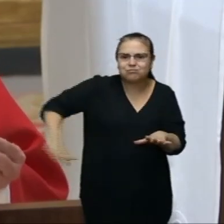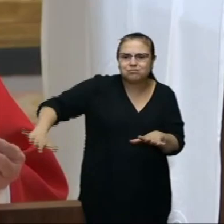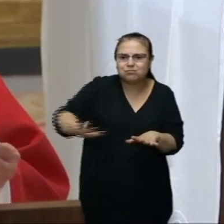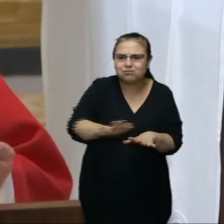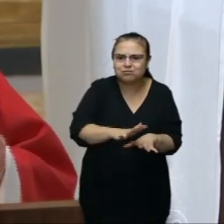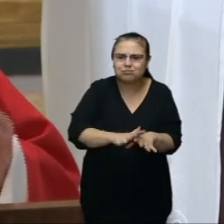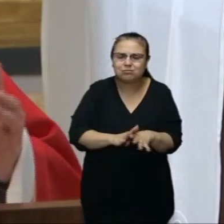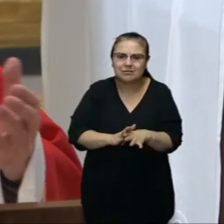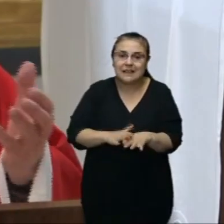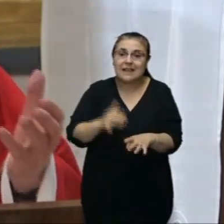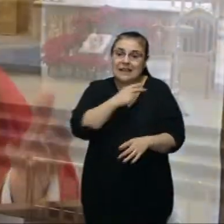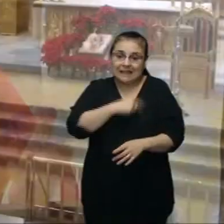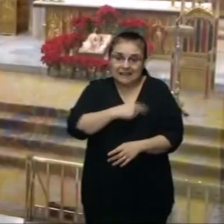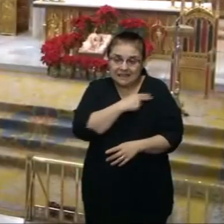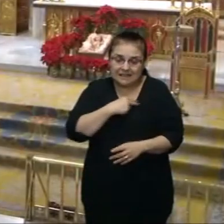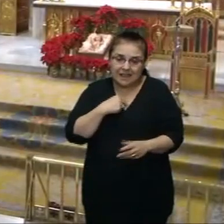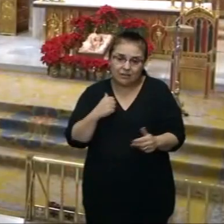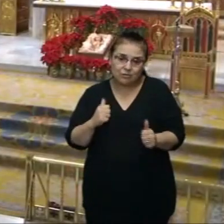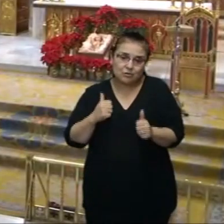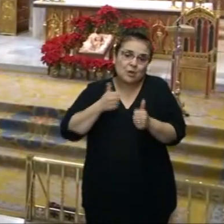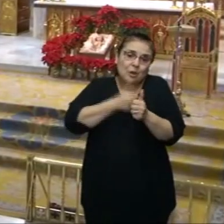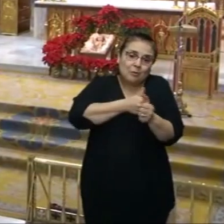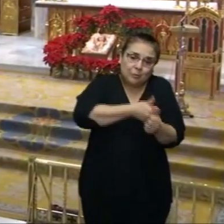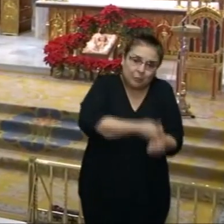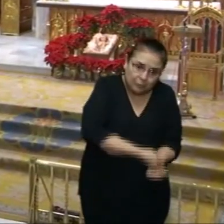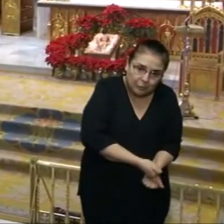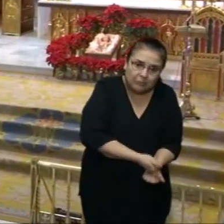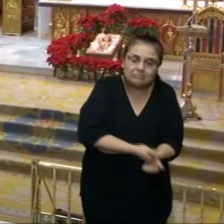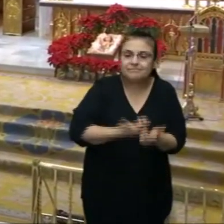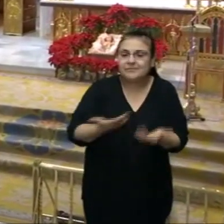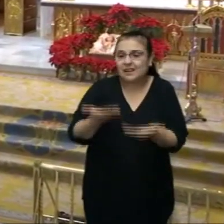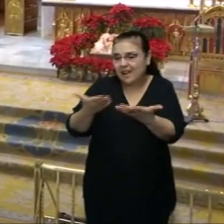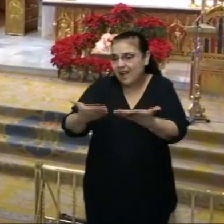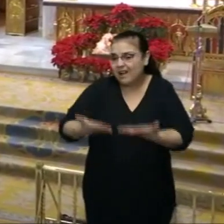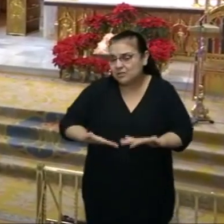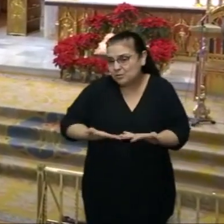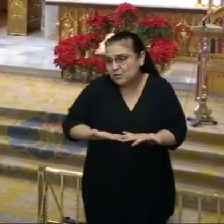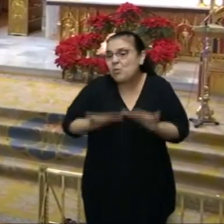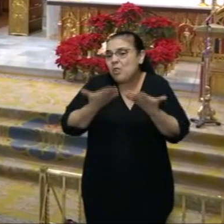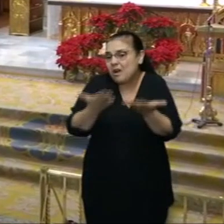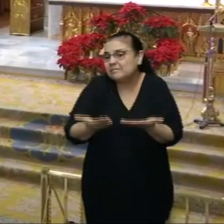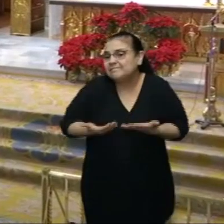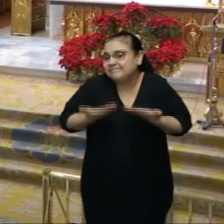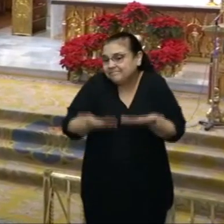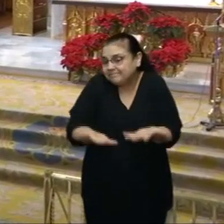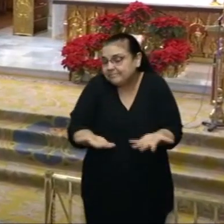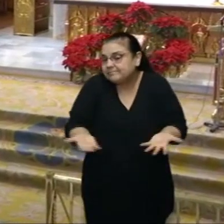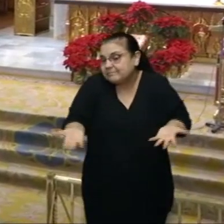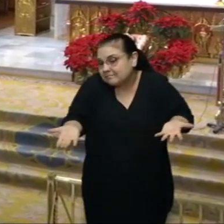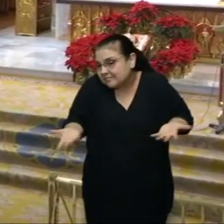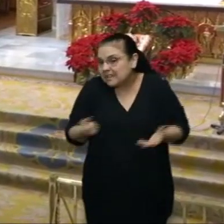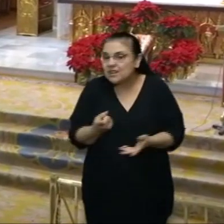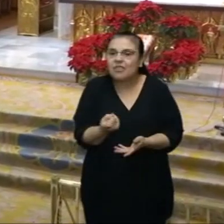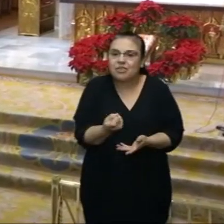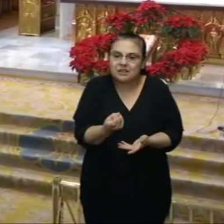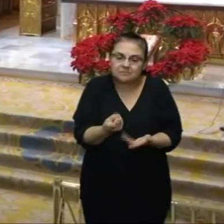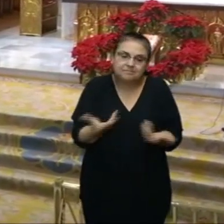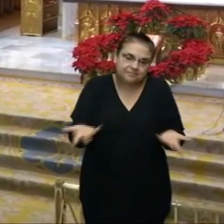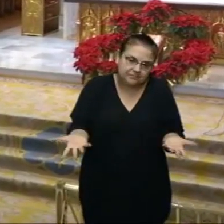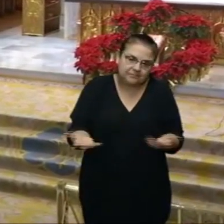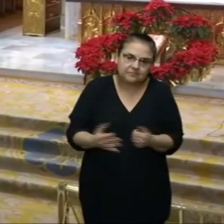perseguidos y con la ayuda del resto de los cristianos también atenderles en sus